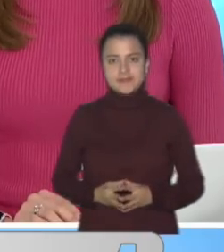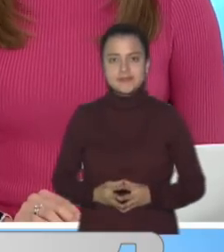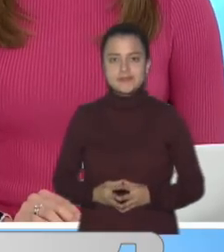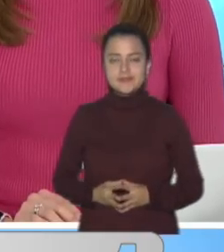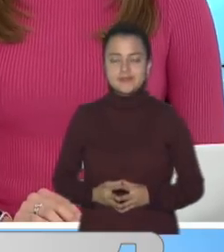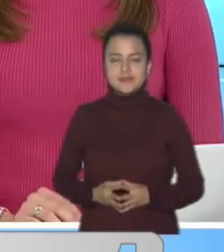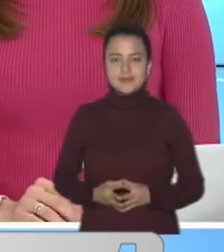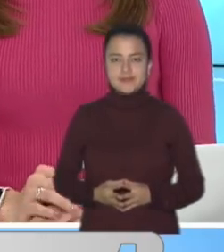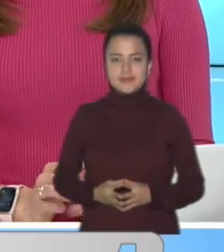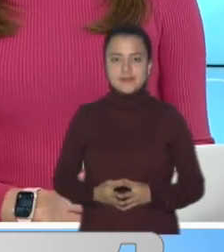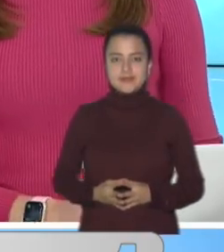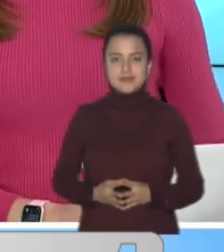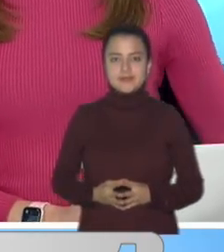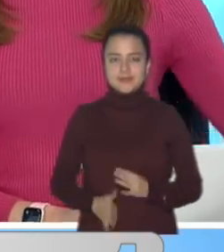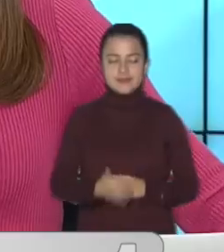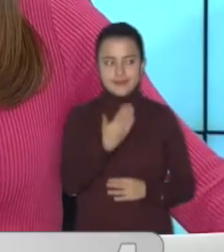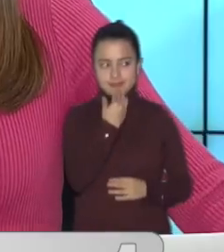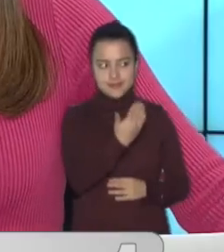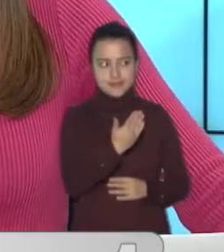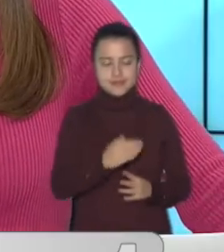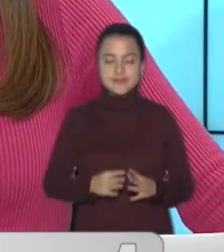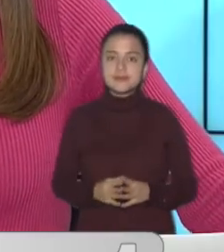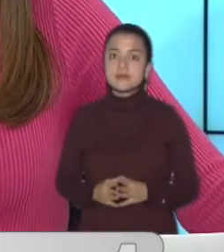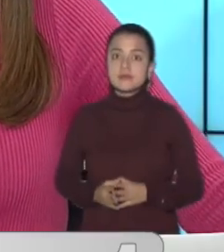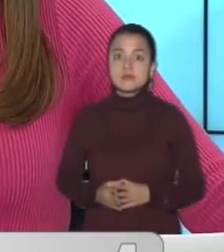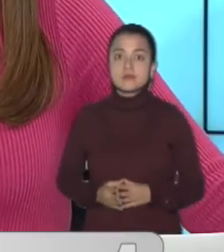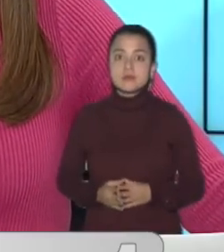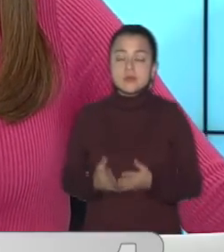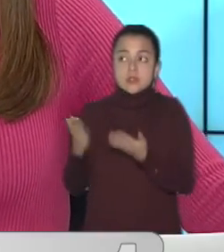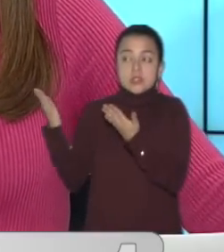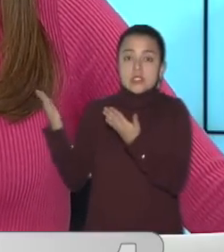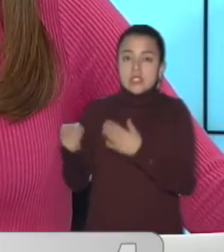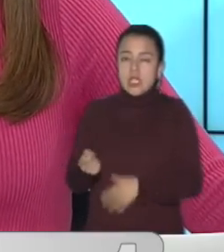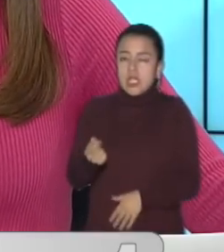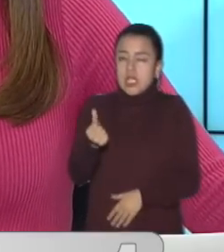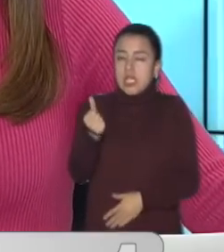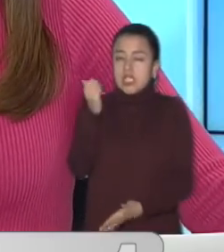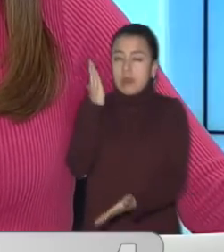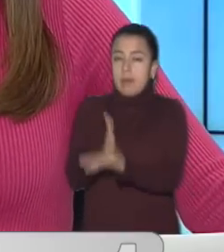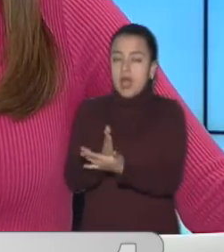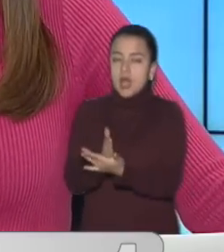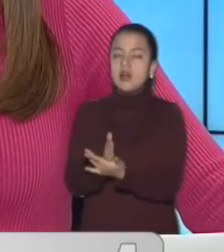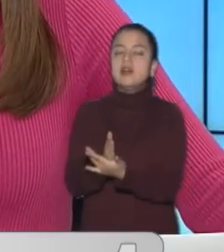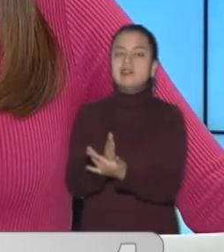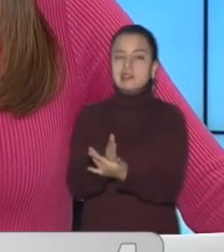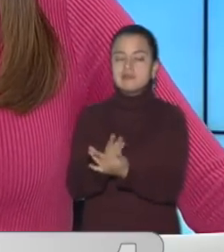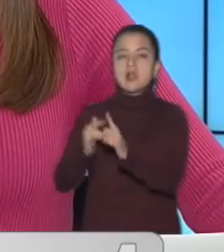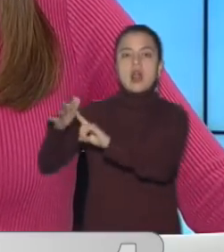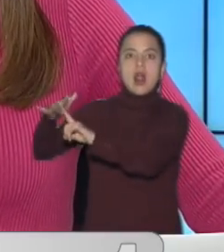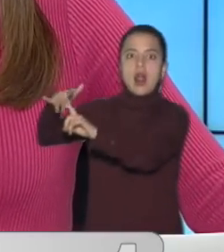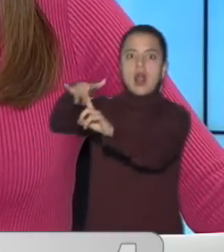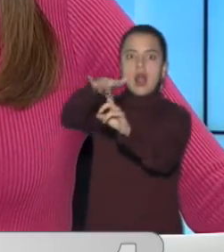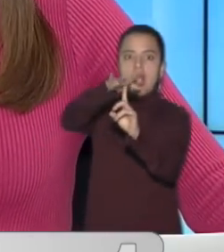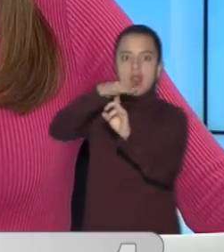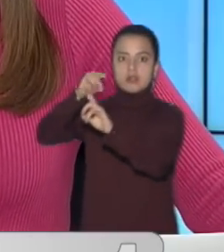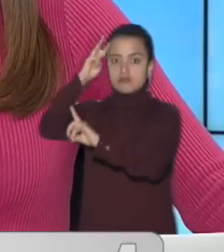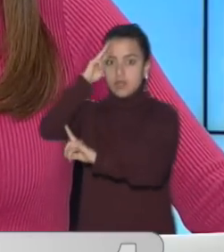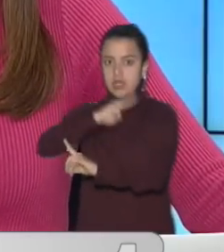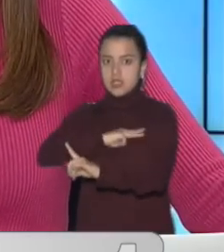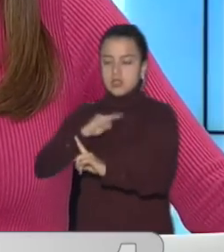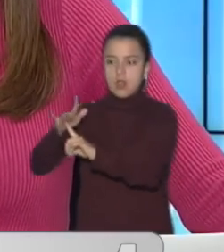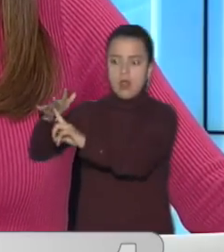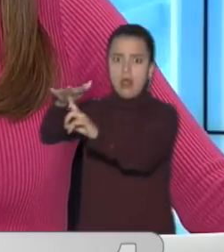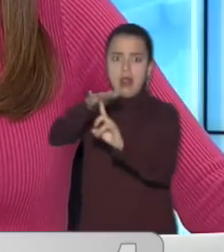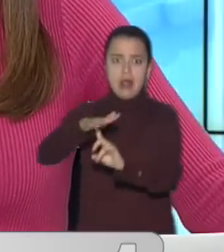1 CMI. Stig, muchas gracias. Incidente aéreo en Santa Fe de Antioquia. Un helicóptero del ejército aterrizó